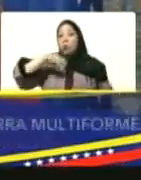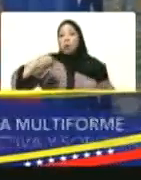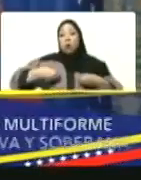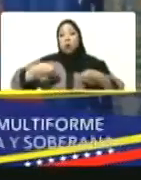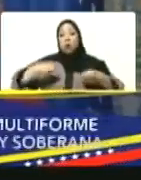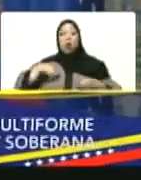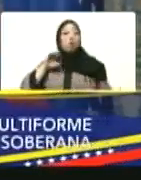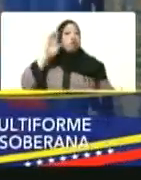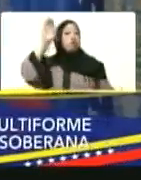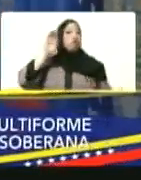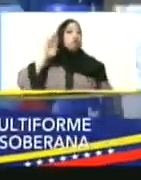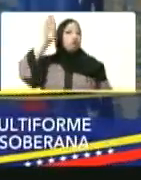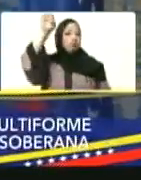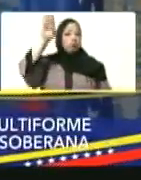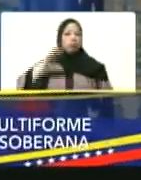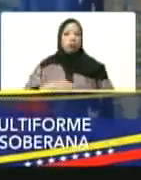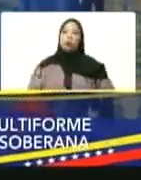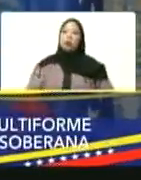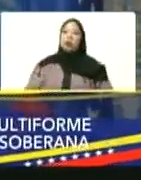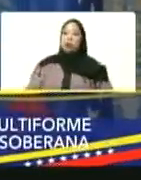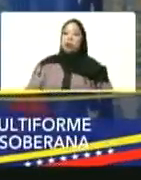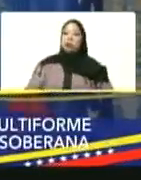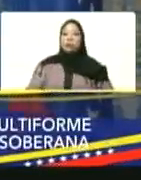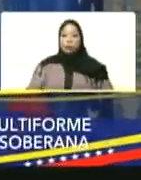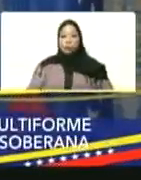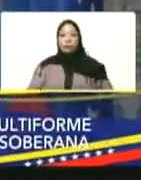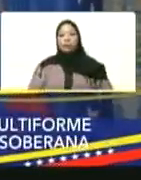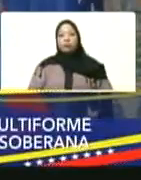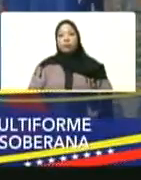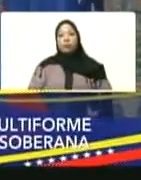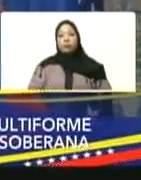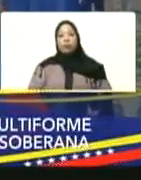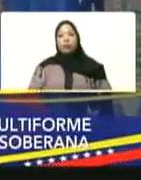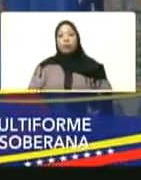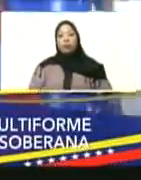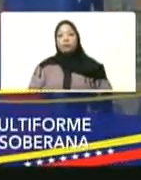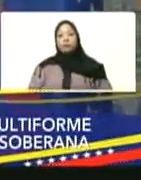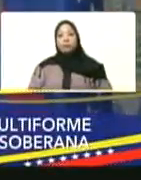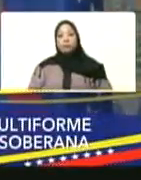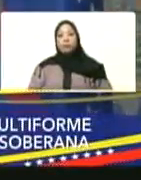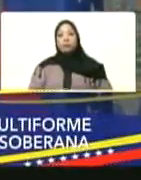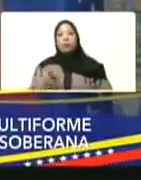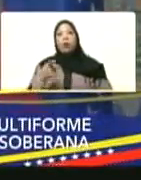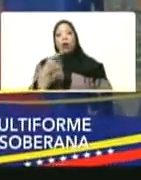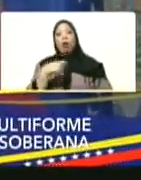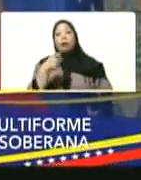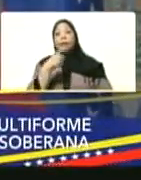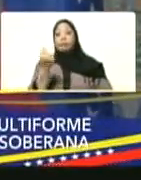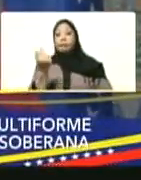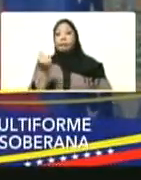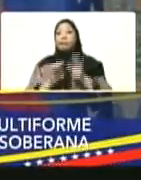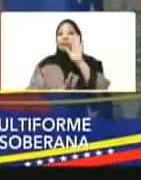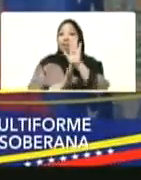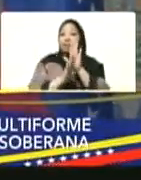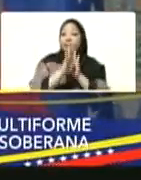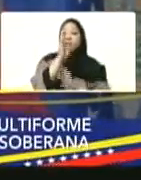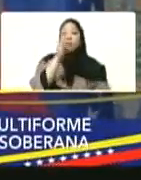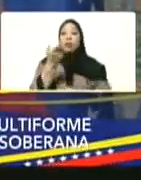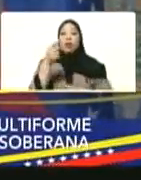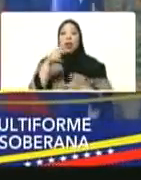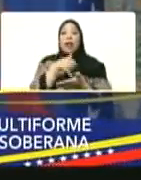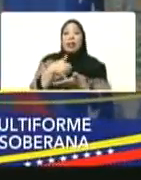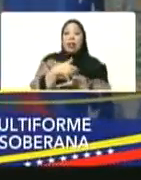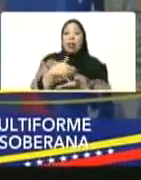venir. Et c'est ainsi qu'en 2021, nous avons commencé une récupération visant la